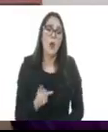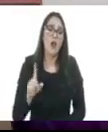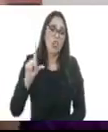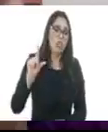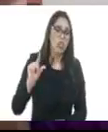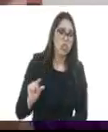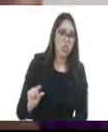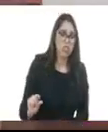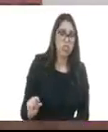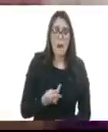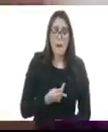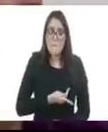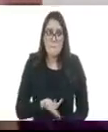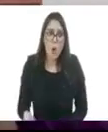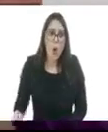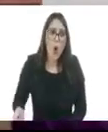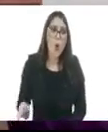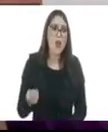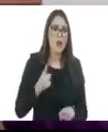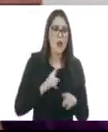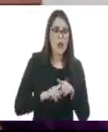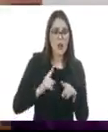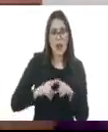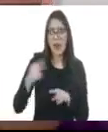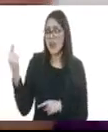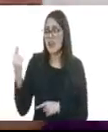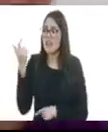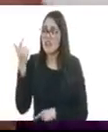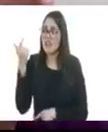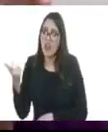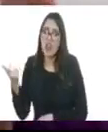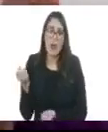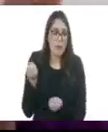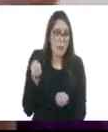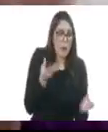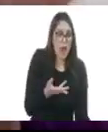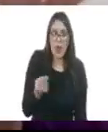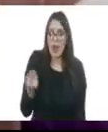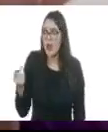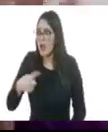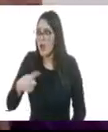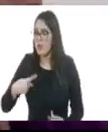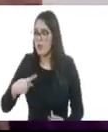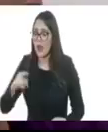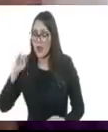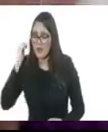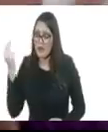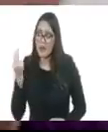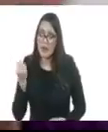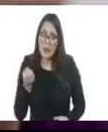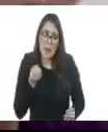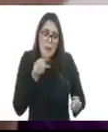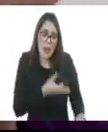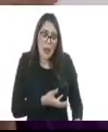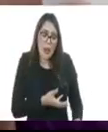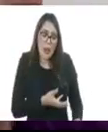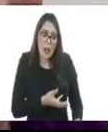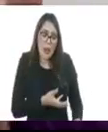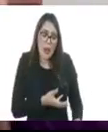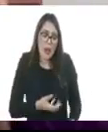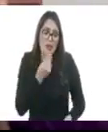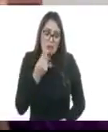que necesitan dinero, en que necesitan cosas externas. Lo que necesitan